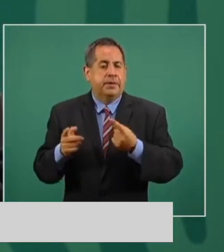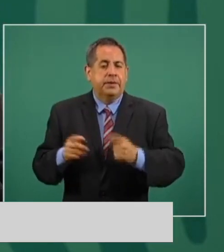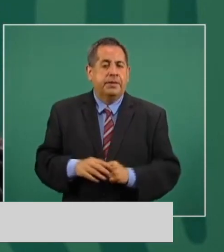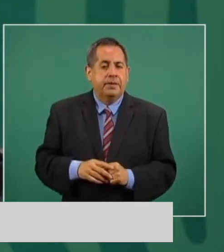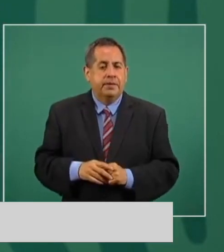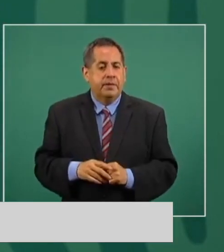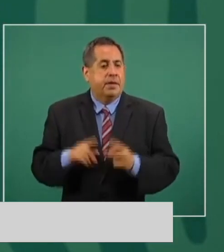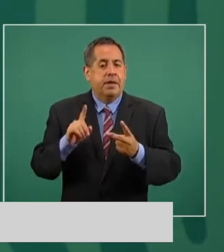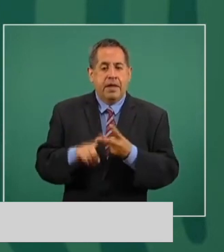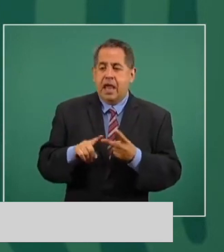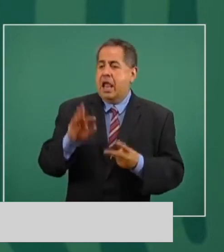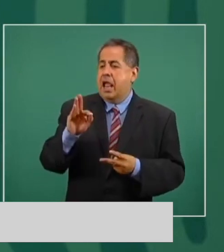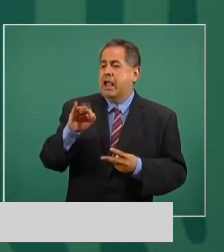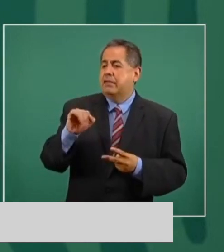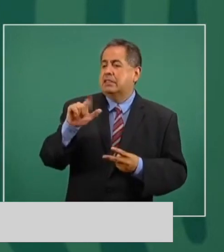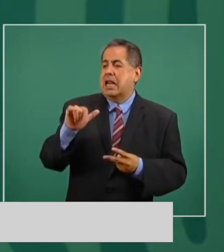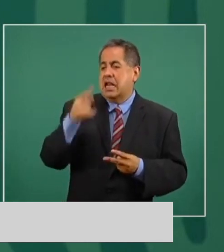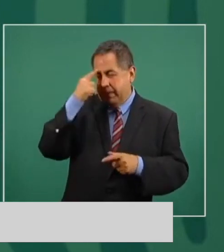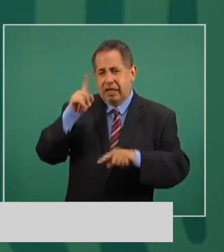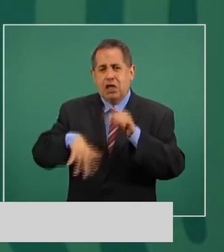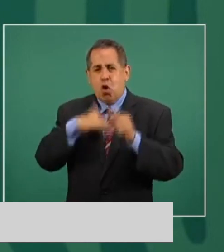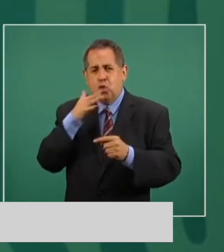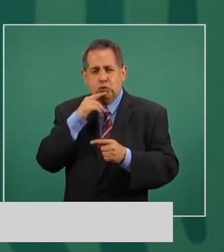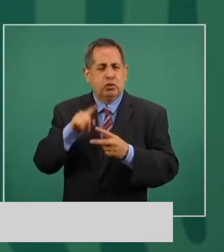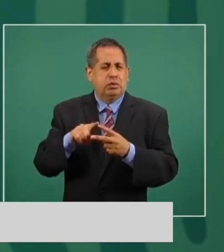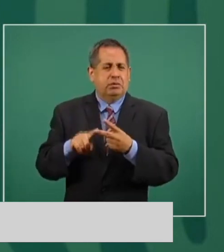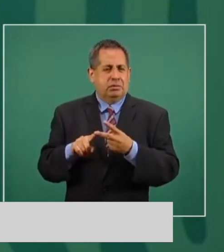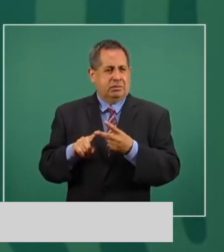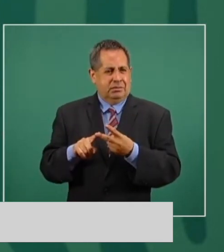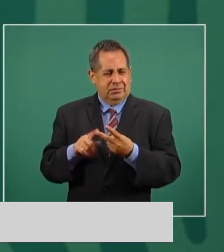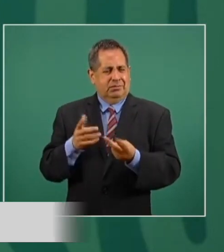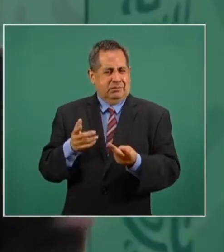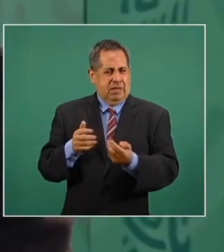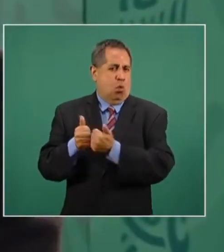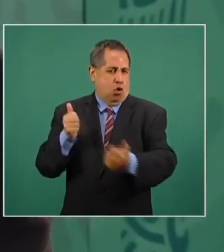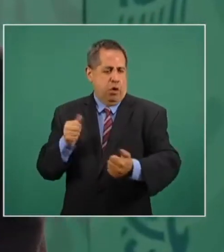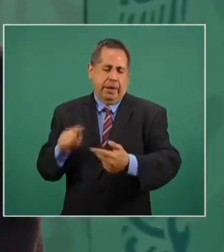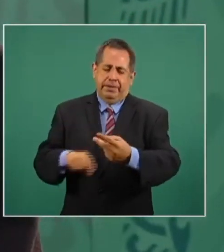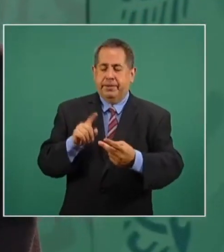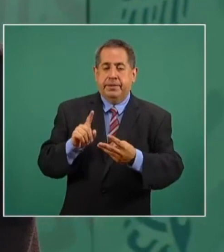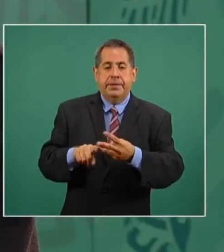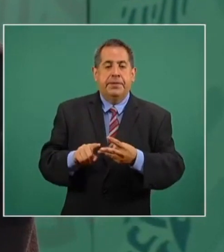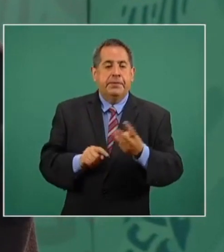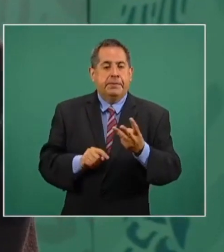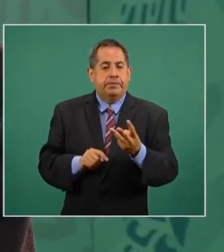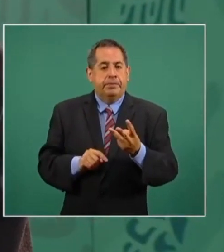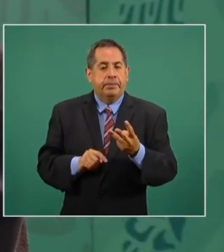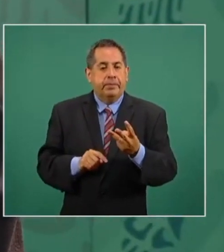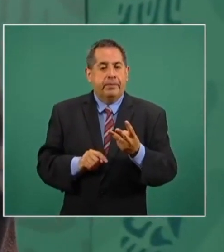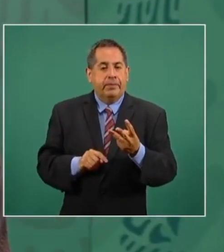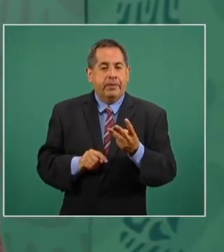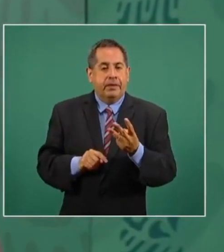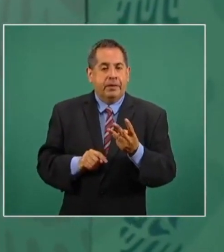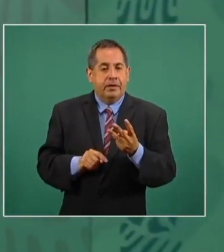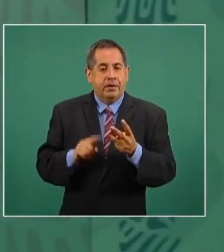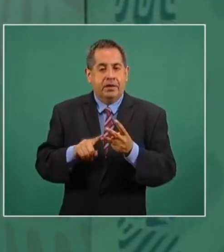comunicación social de la presidencia jesús ramírez cuevas dio positivo a covite anunció que mañana el secretario de salud jorge alcocer presentará